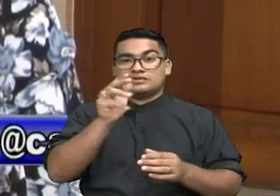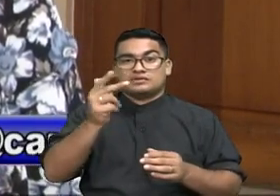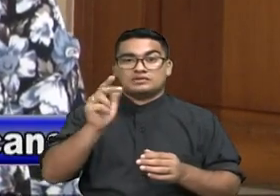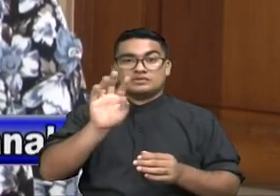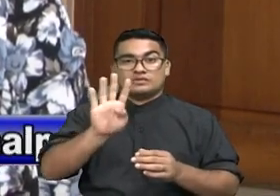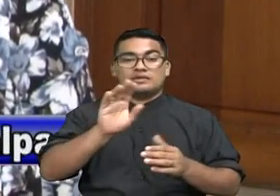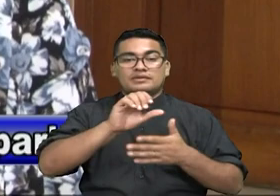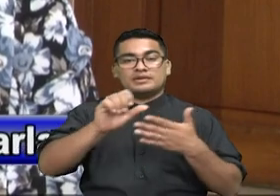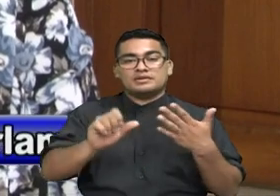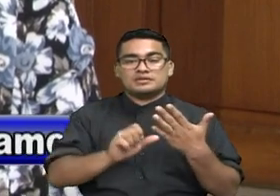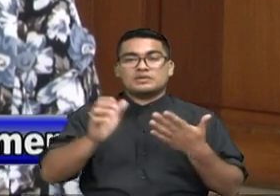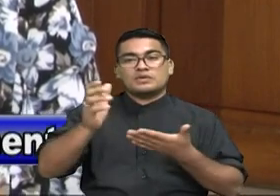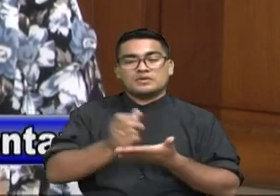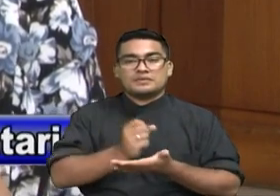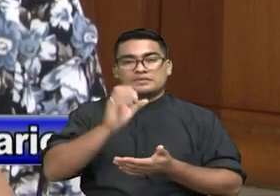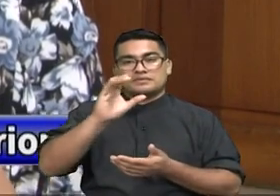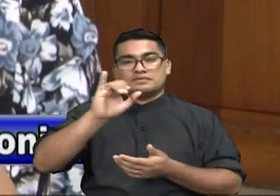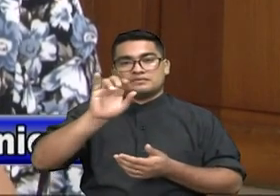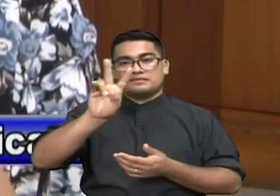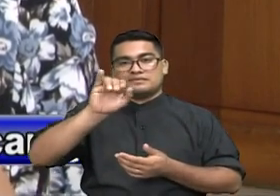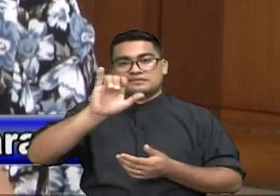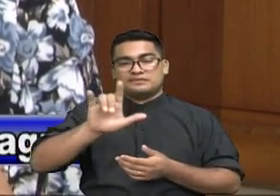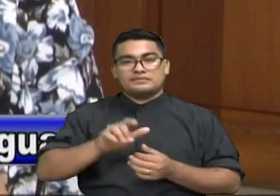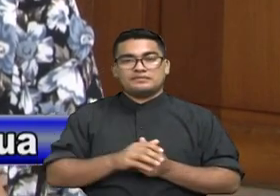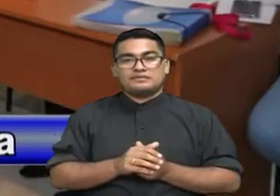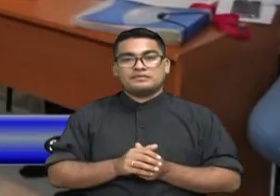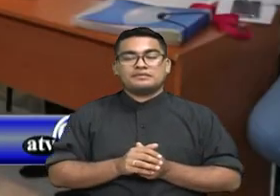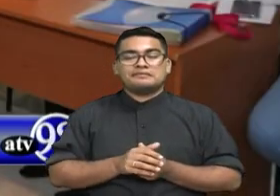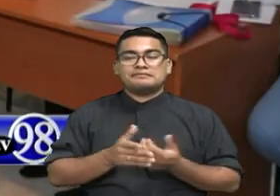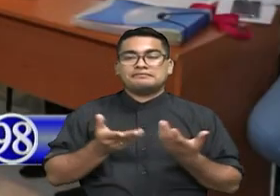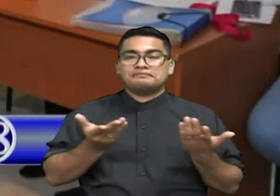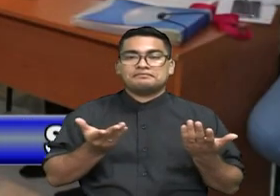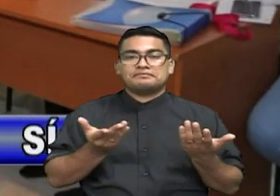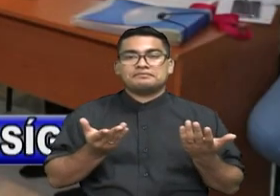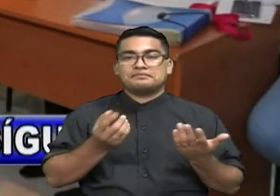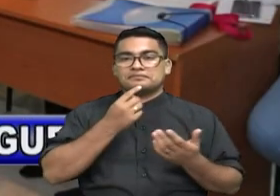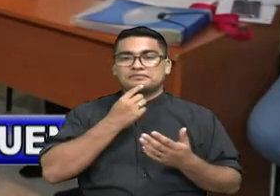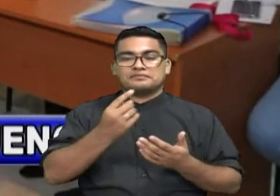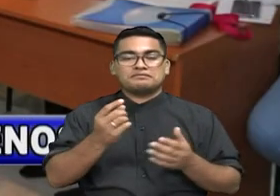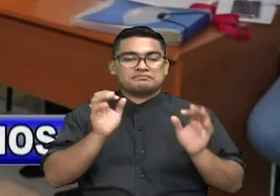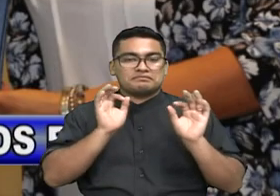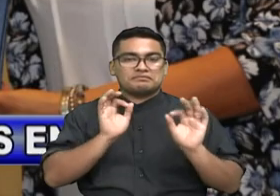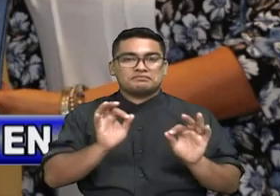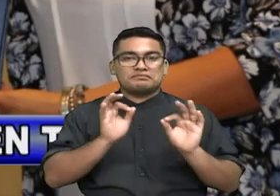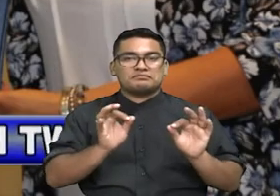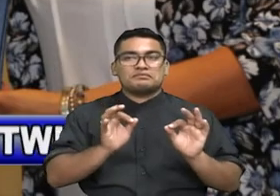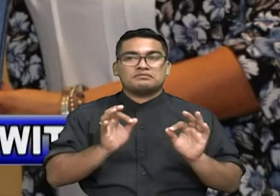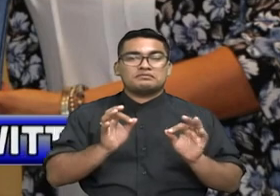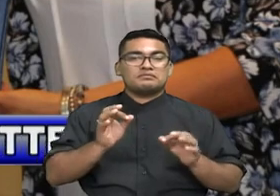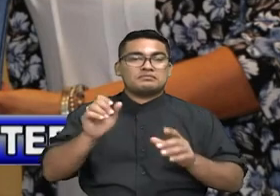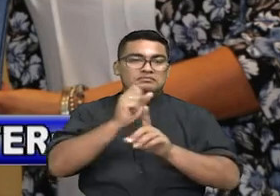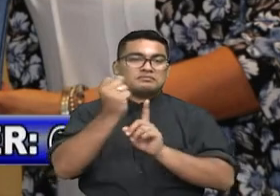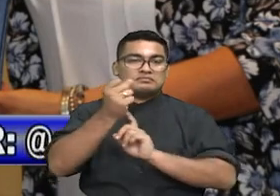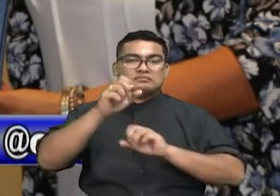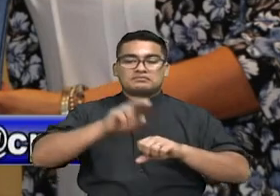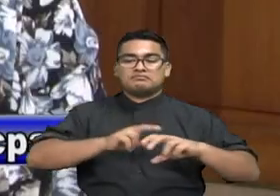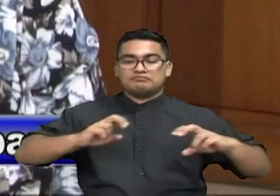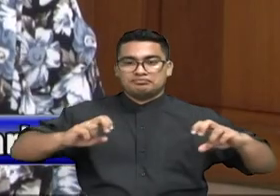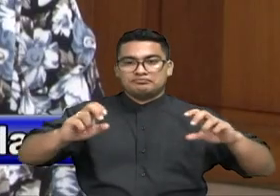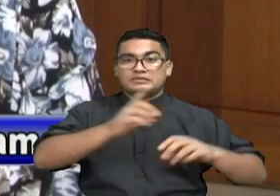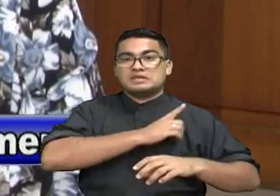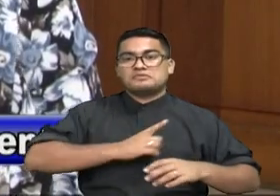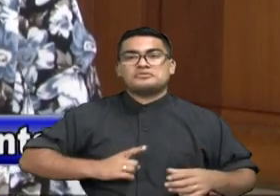3.984 artículos del Código Civil, los cuales se le dio el seguimiento en el plenario hasta su